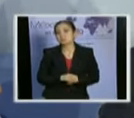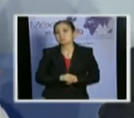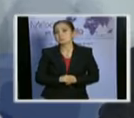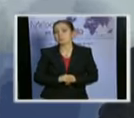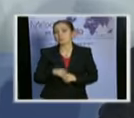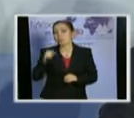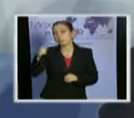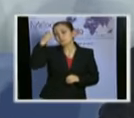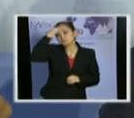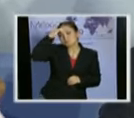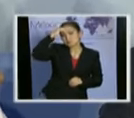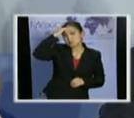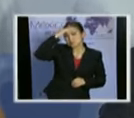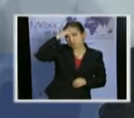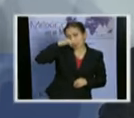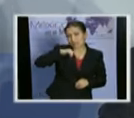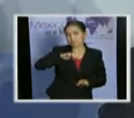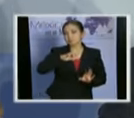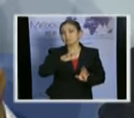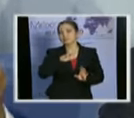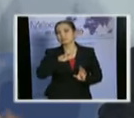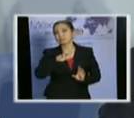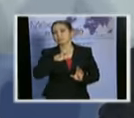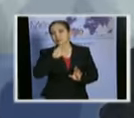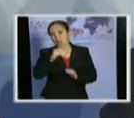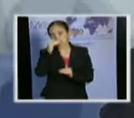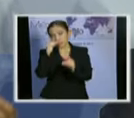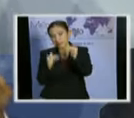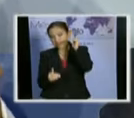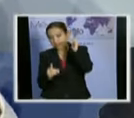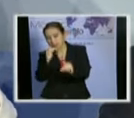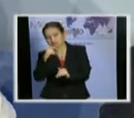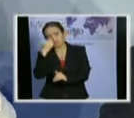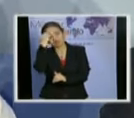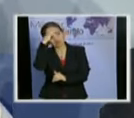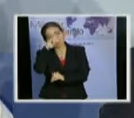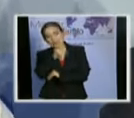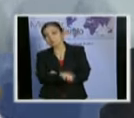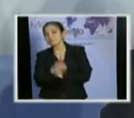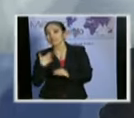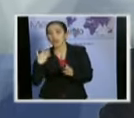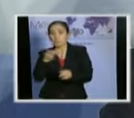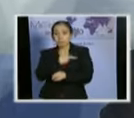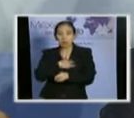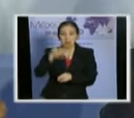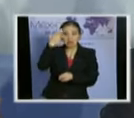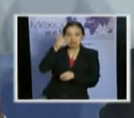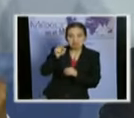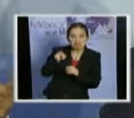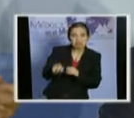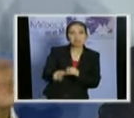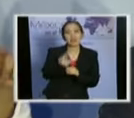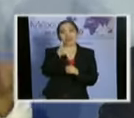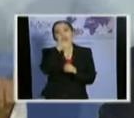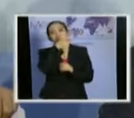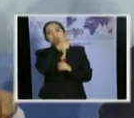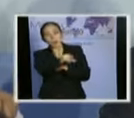la experiencia de la desigualdad, la experiencia de la pobreza, la experiencia de